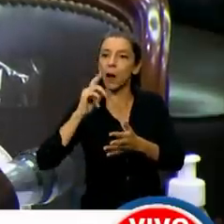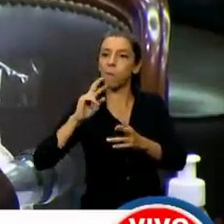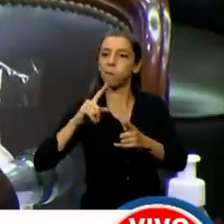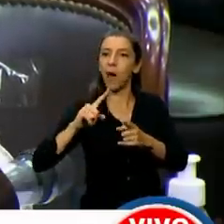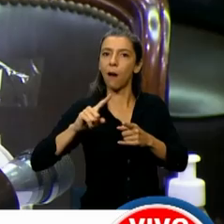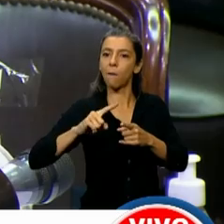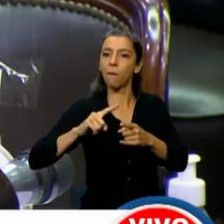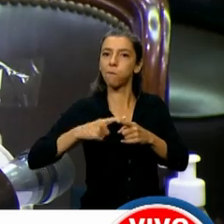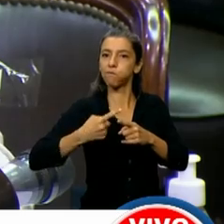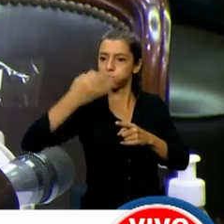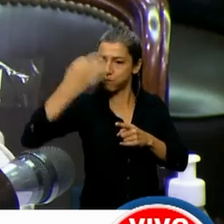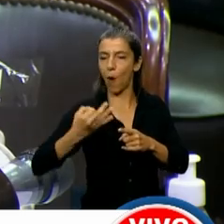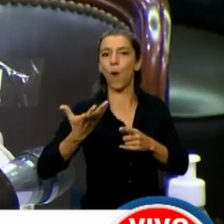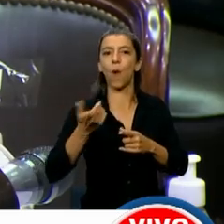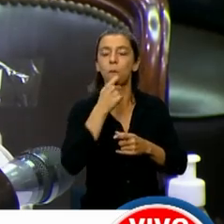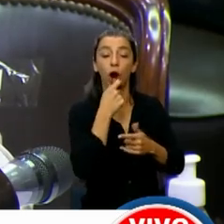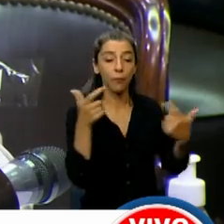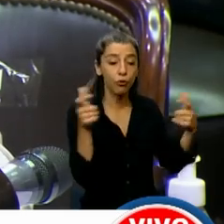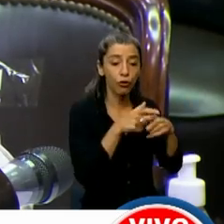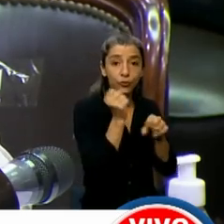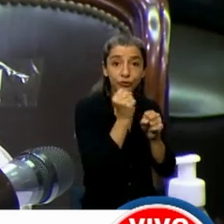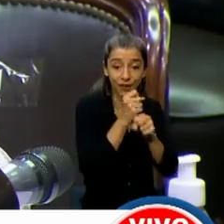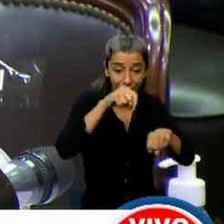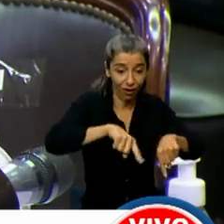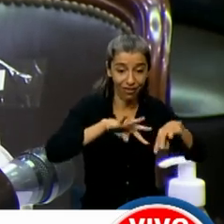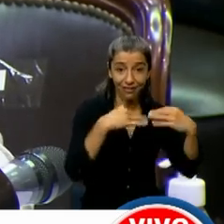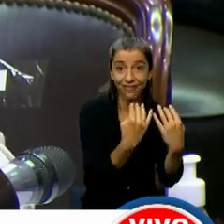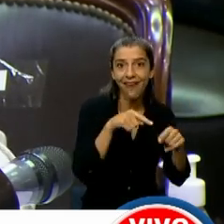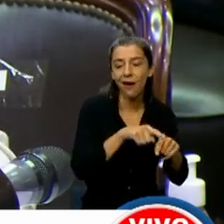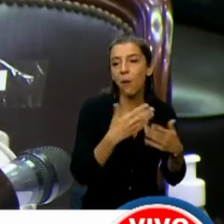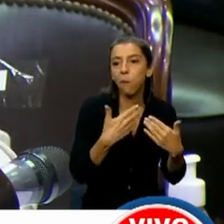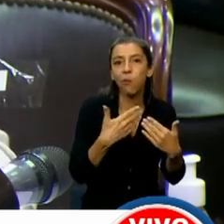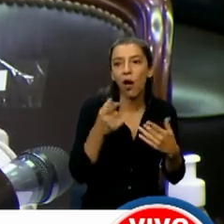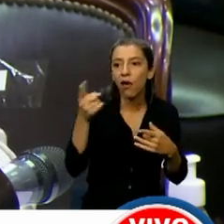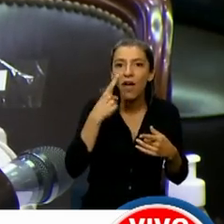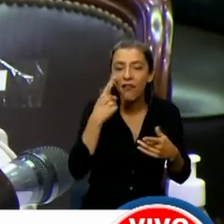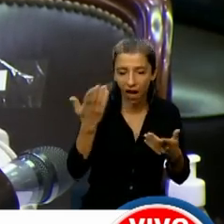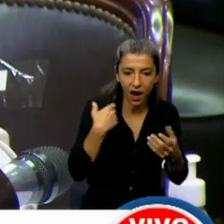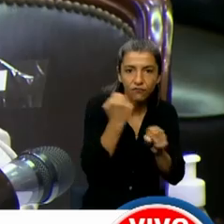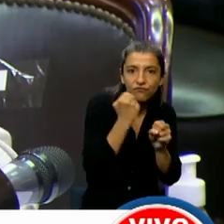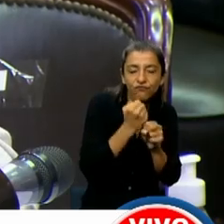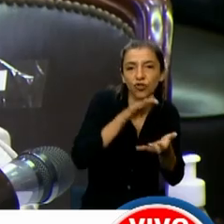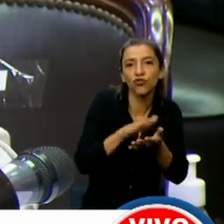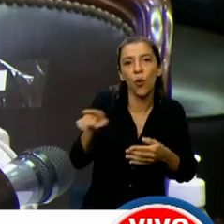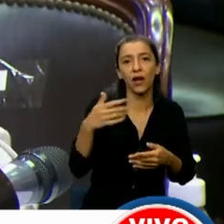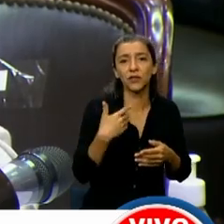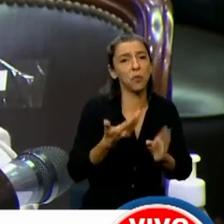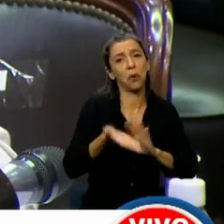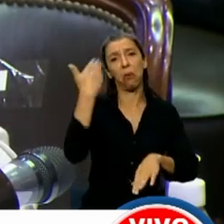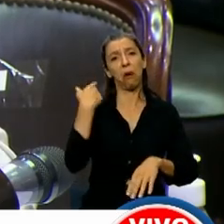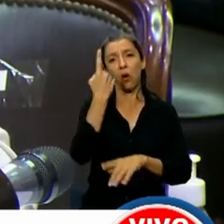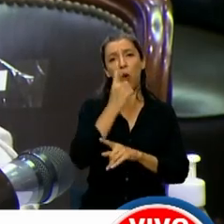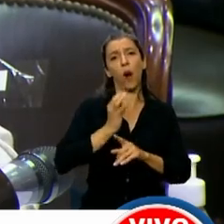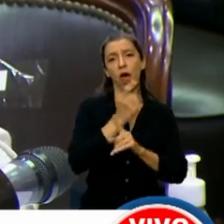ejemplo en la comisión de trabajo de esta cámara no se hubiese cajoneado durante un año y medio un proyecto de ley que